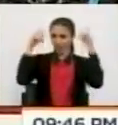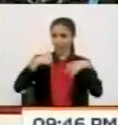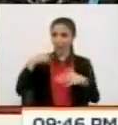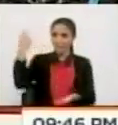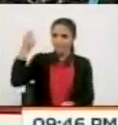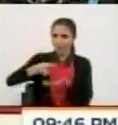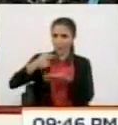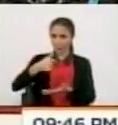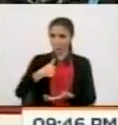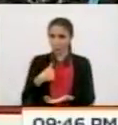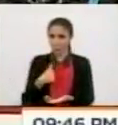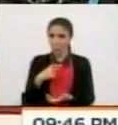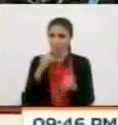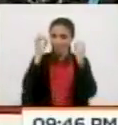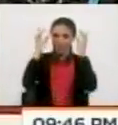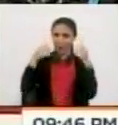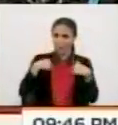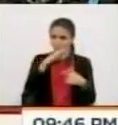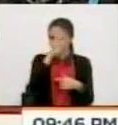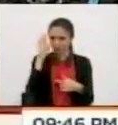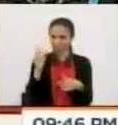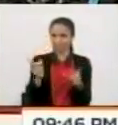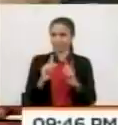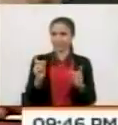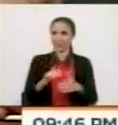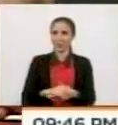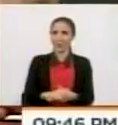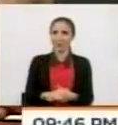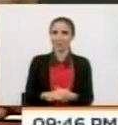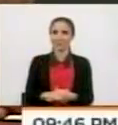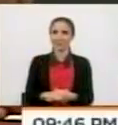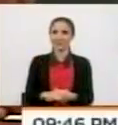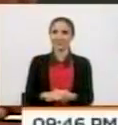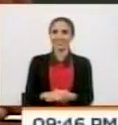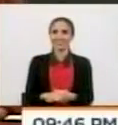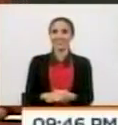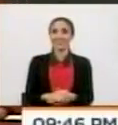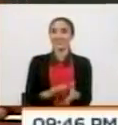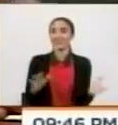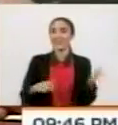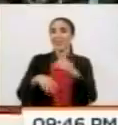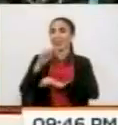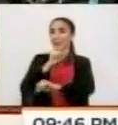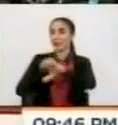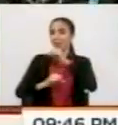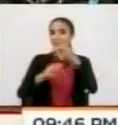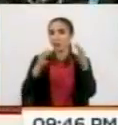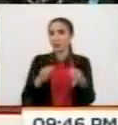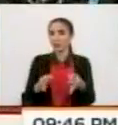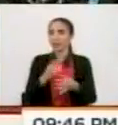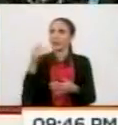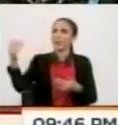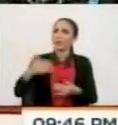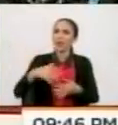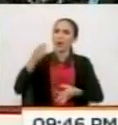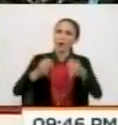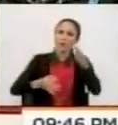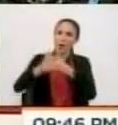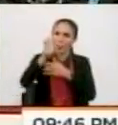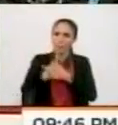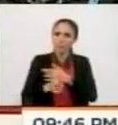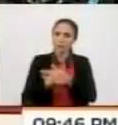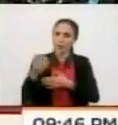Es la defensa de él. Ante la Corte Internacional de Justicia. Yo le decía a unos abogados que vinieron, esto no es un